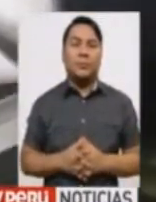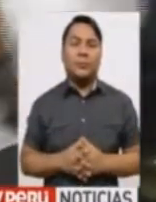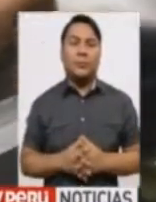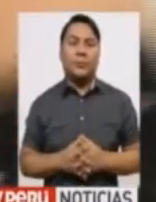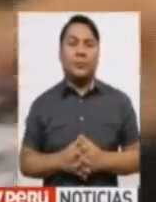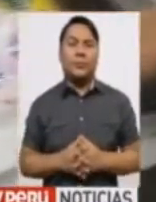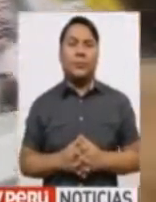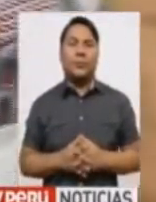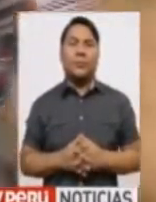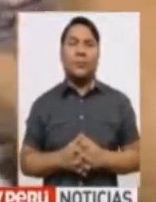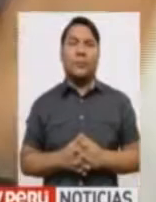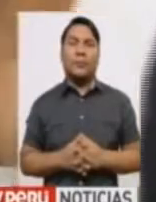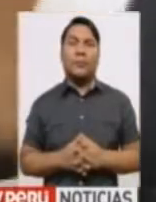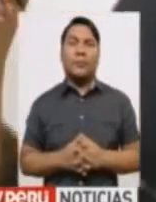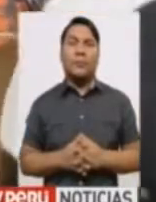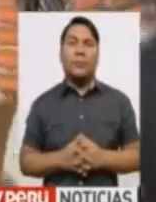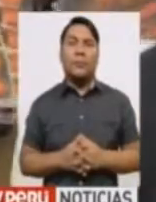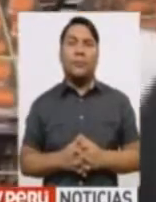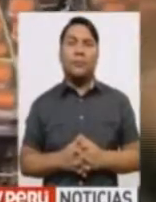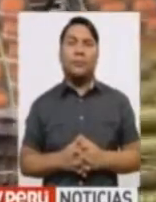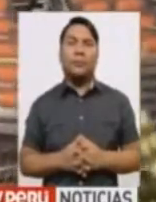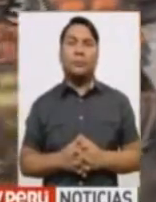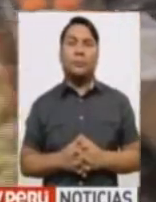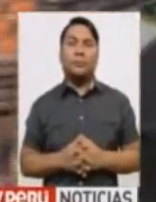¿Se da cuenta?